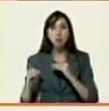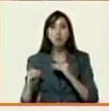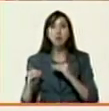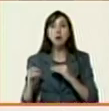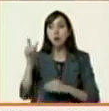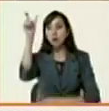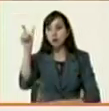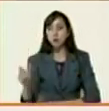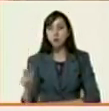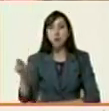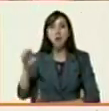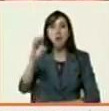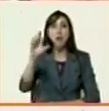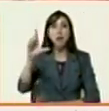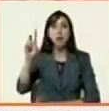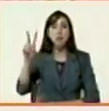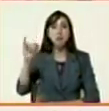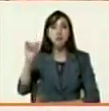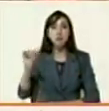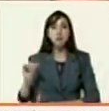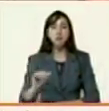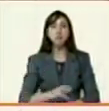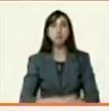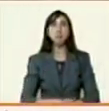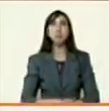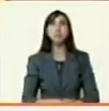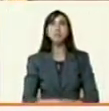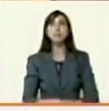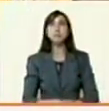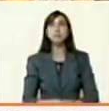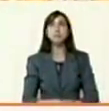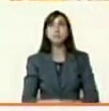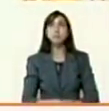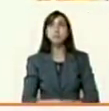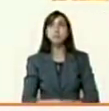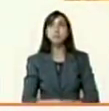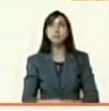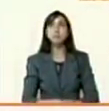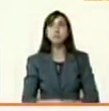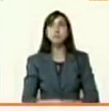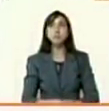Elvis Amoroso. Bueno, saludos a todo el pueblo de Venezuela.